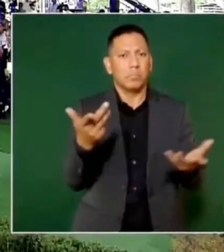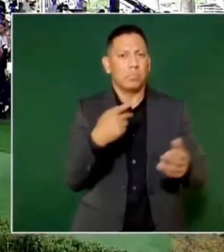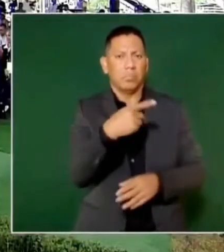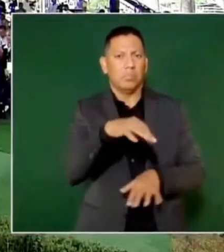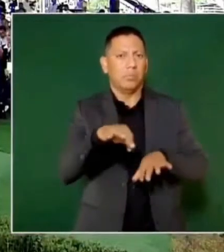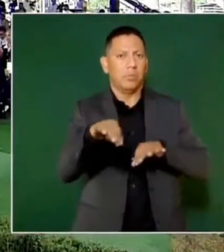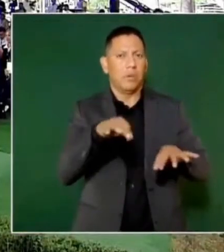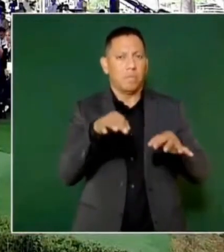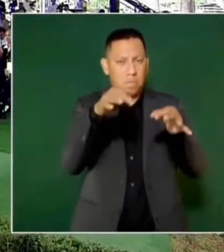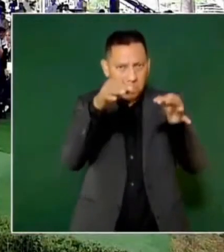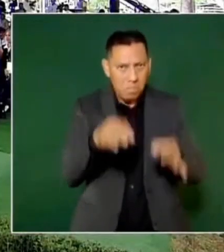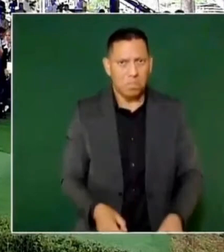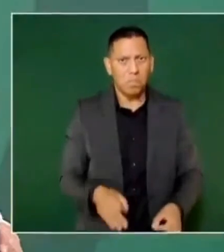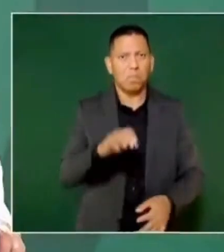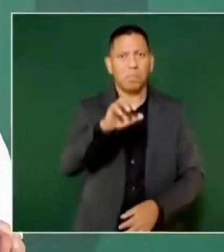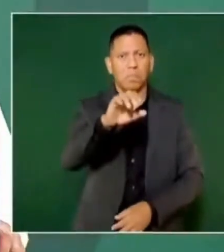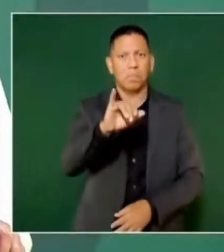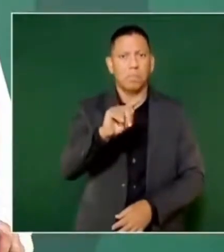ética